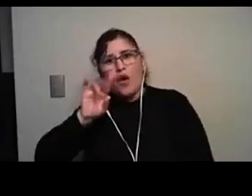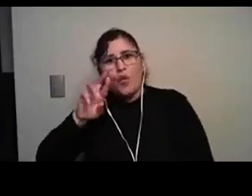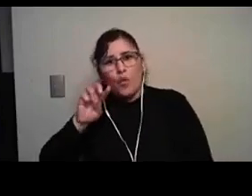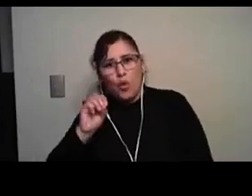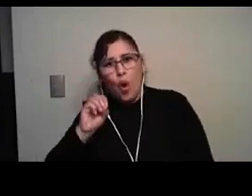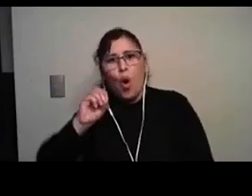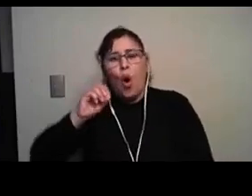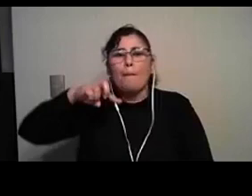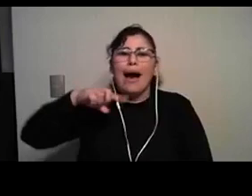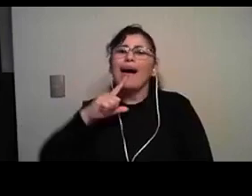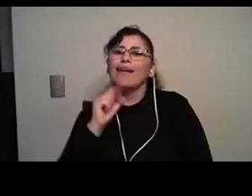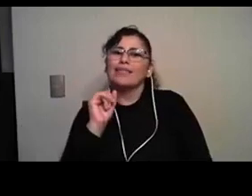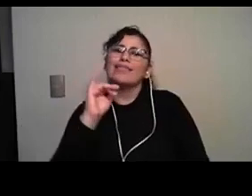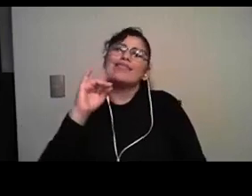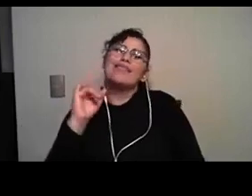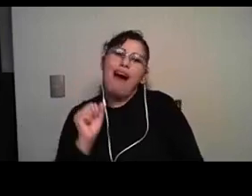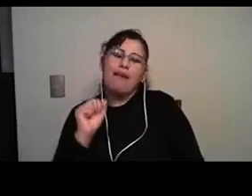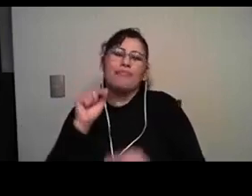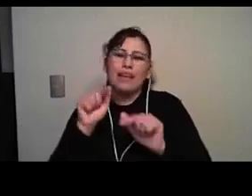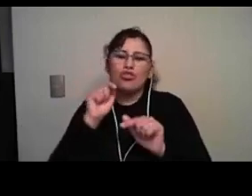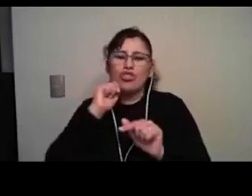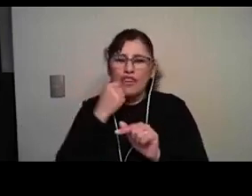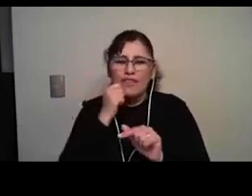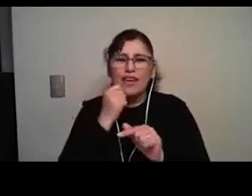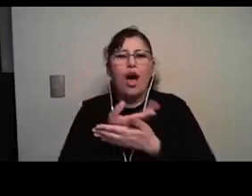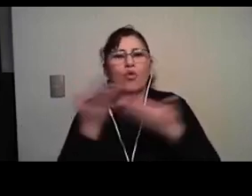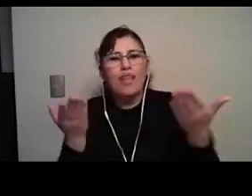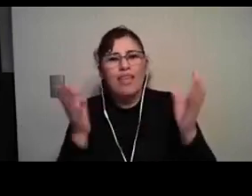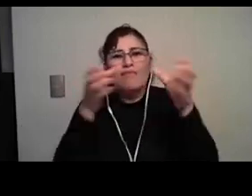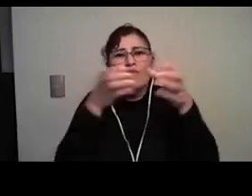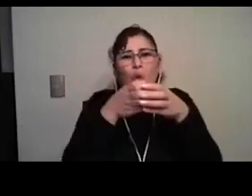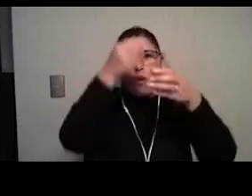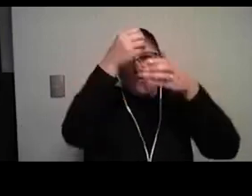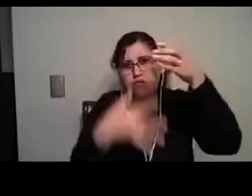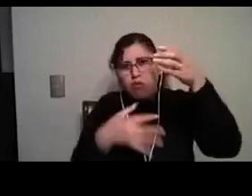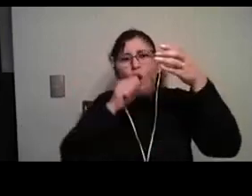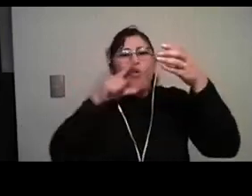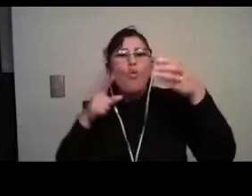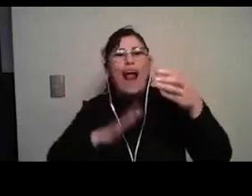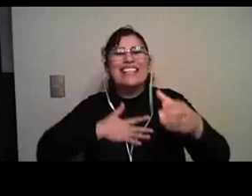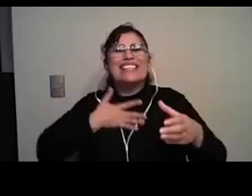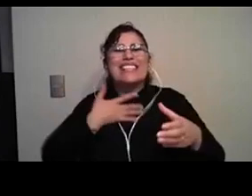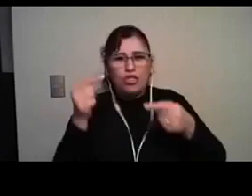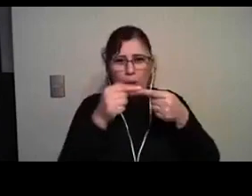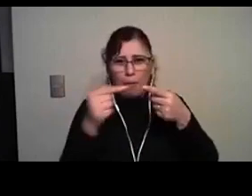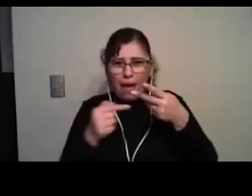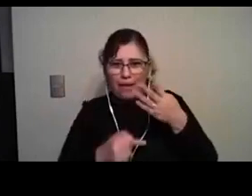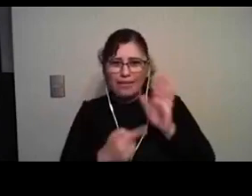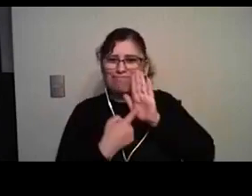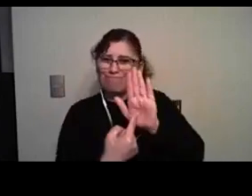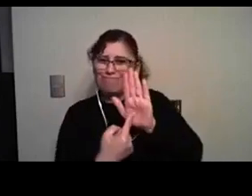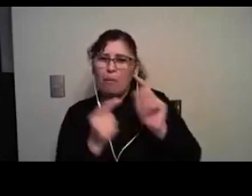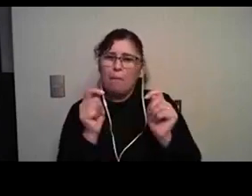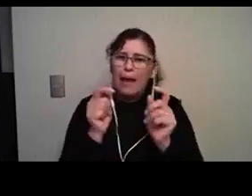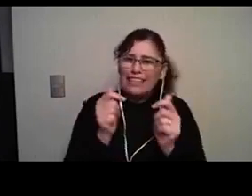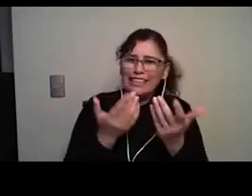anatómica está involucrada ya y eso les va a poder entender el tipo de sintomatologías que va a manifestar la persona ¿ya?